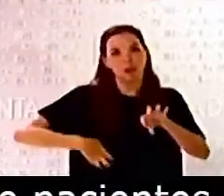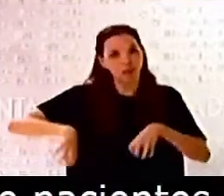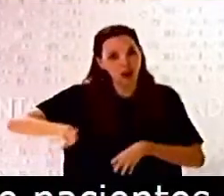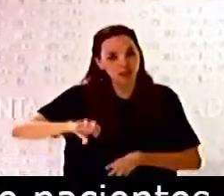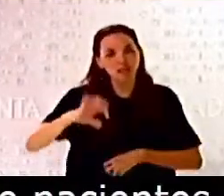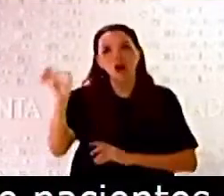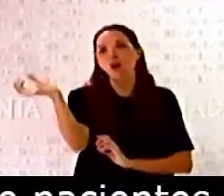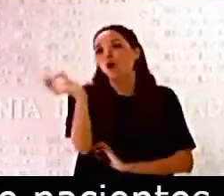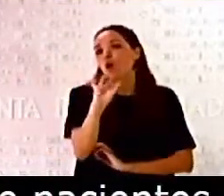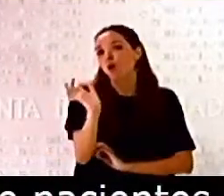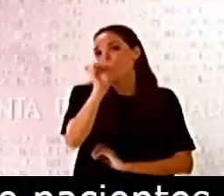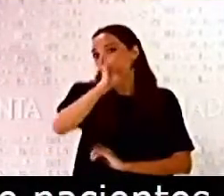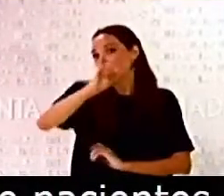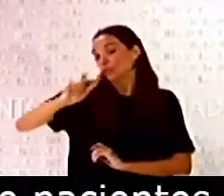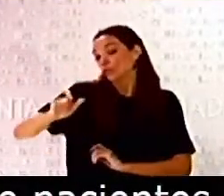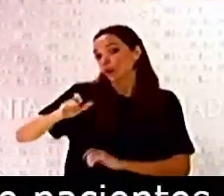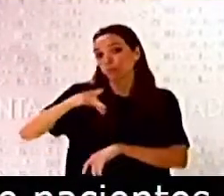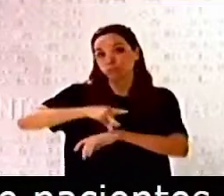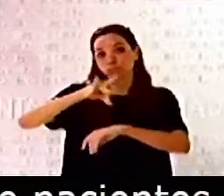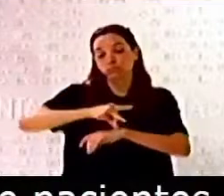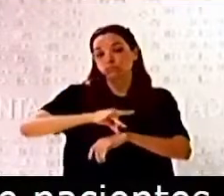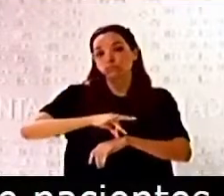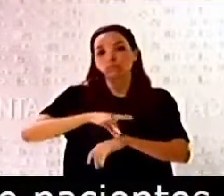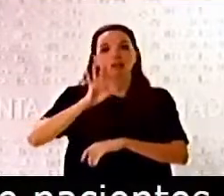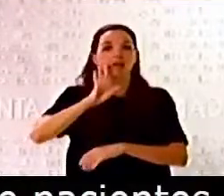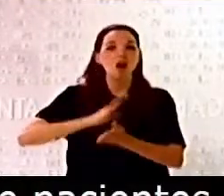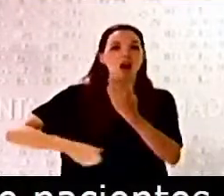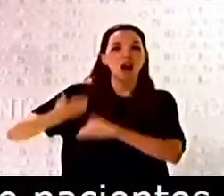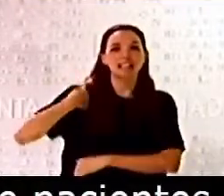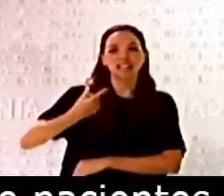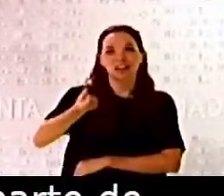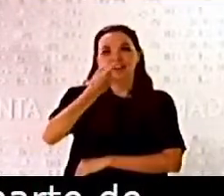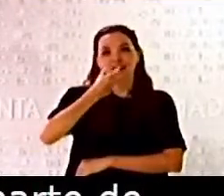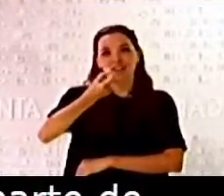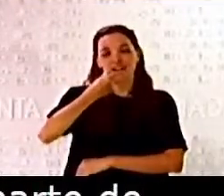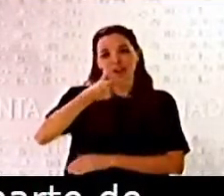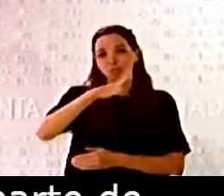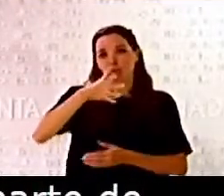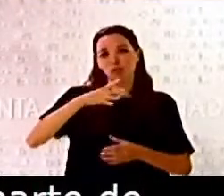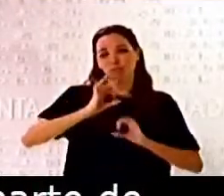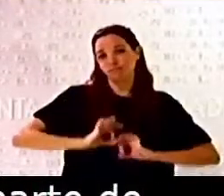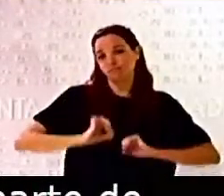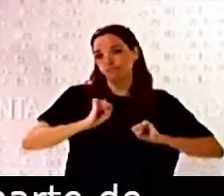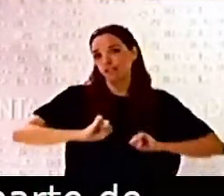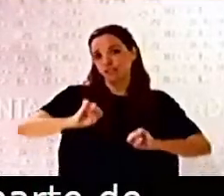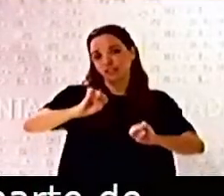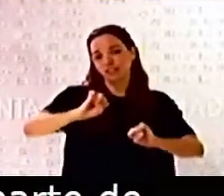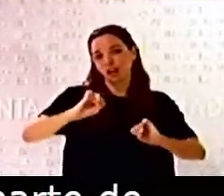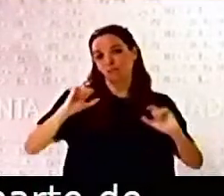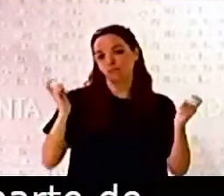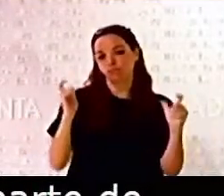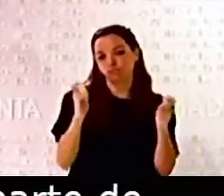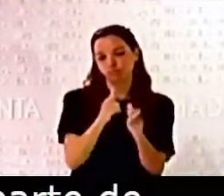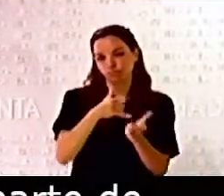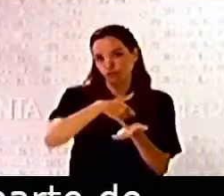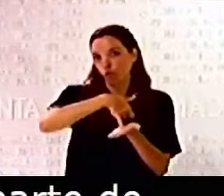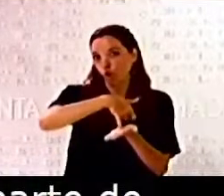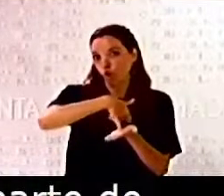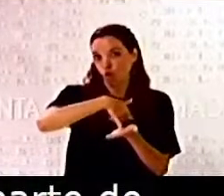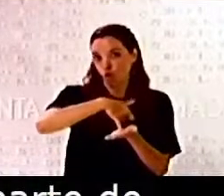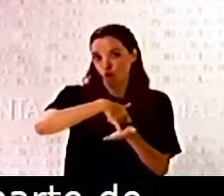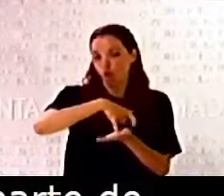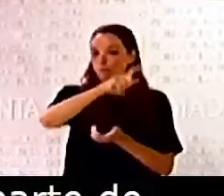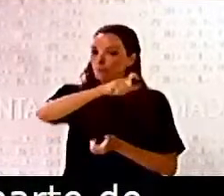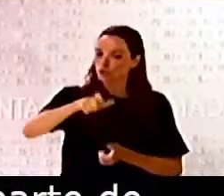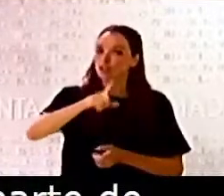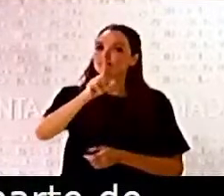aparte de los pacientes que tomaban inmunosupresores que reducían las defensas, sobre